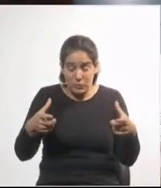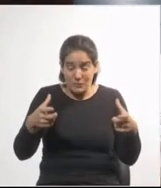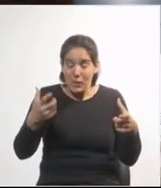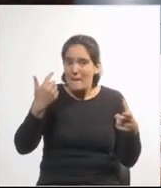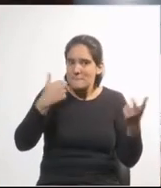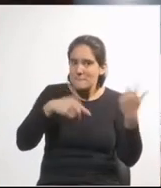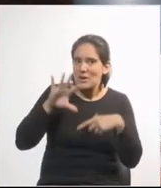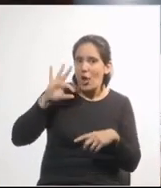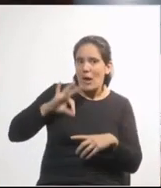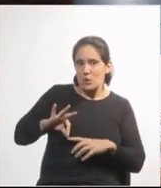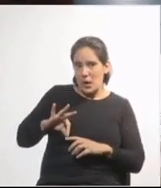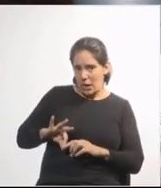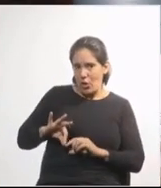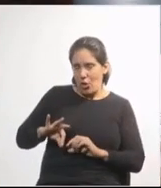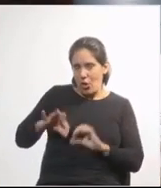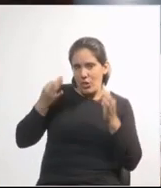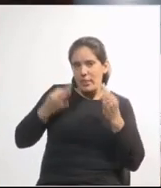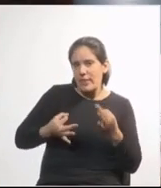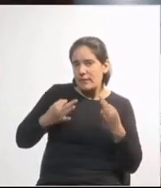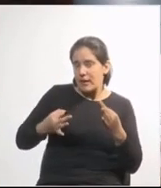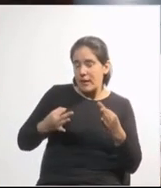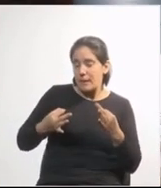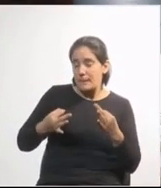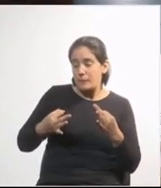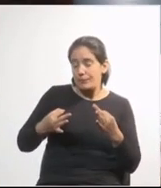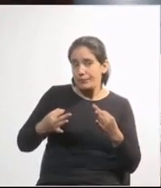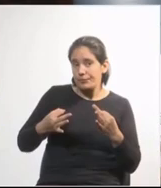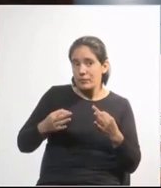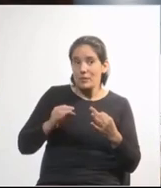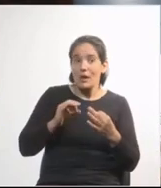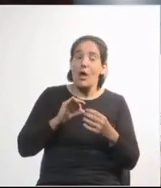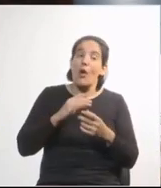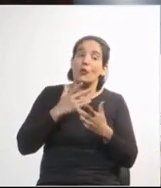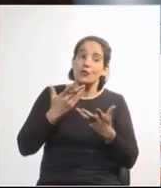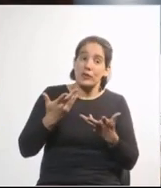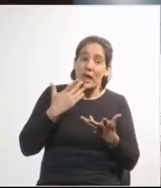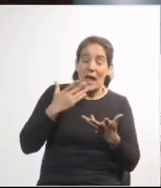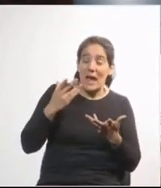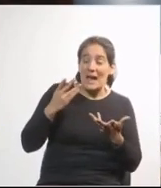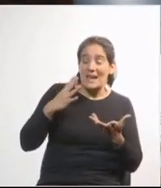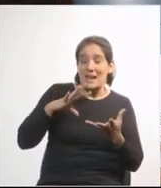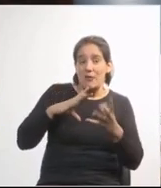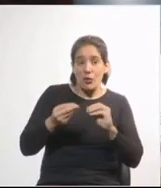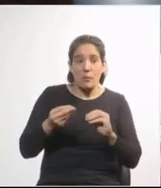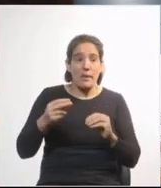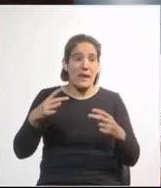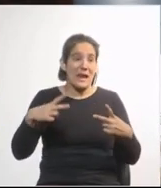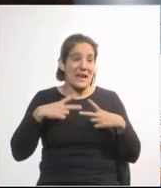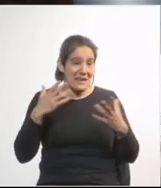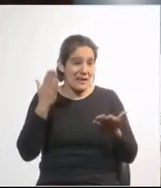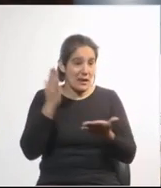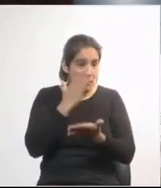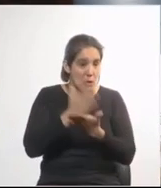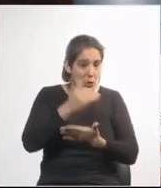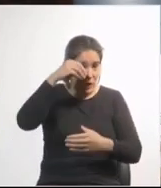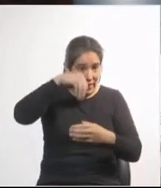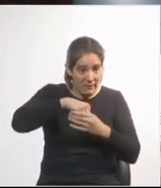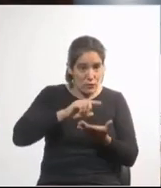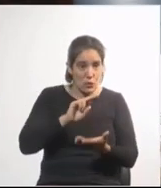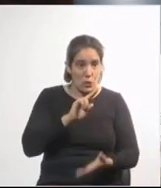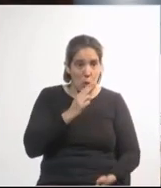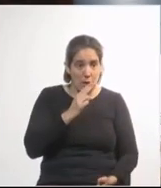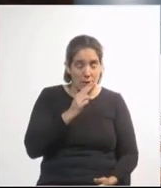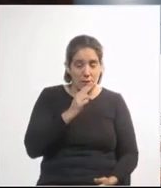salarial como porcentaje del Producto Bruto Interno, o sea, la parte de la riqueza que se produce en el